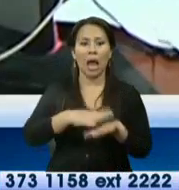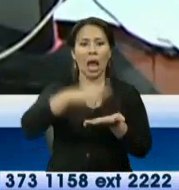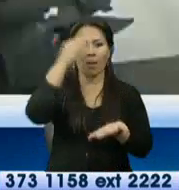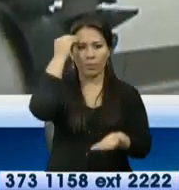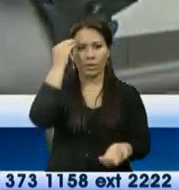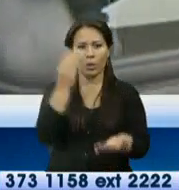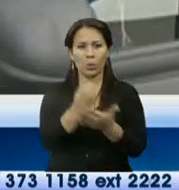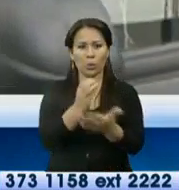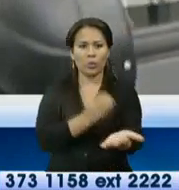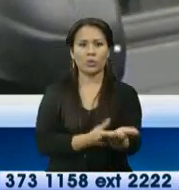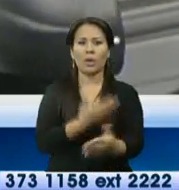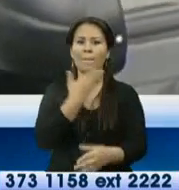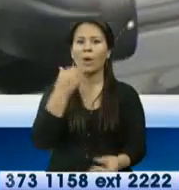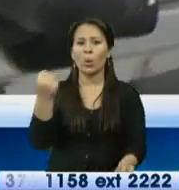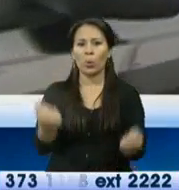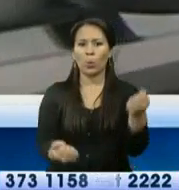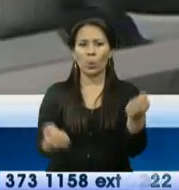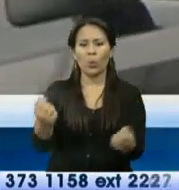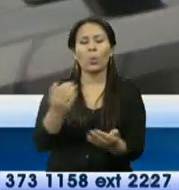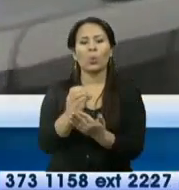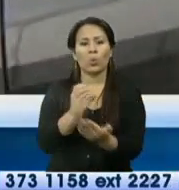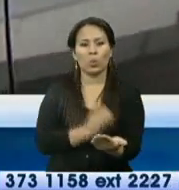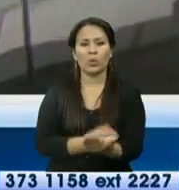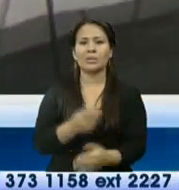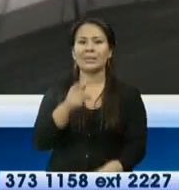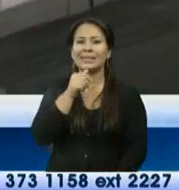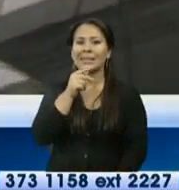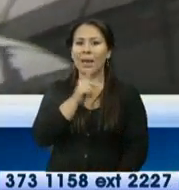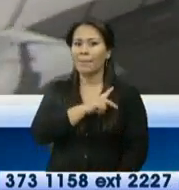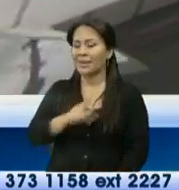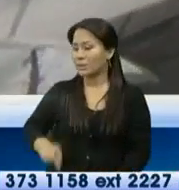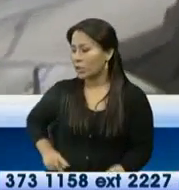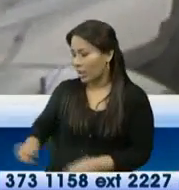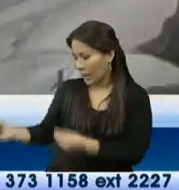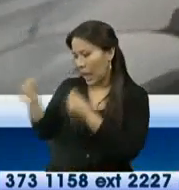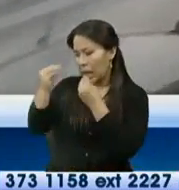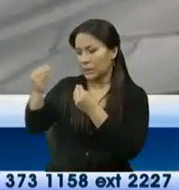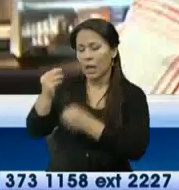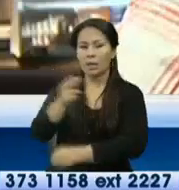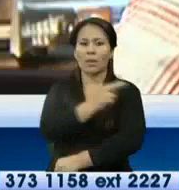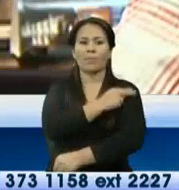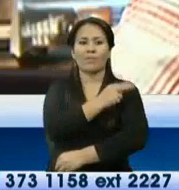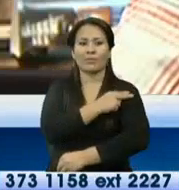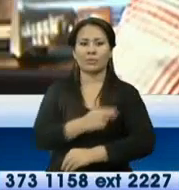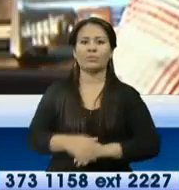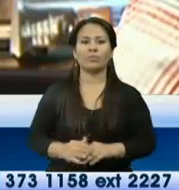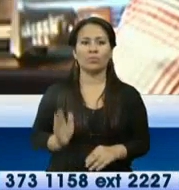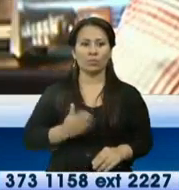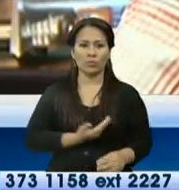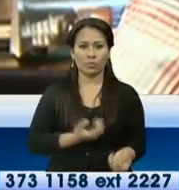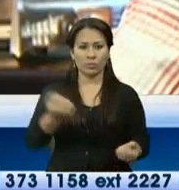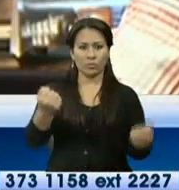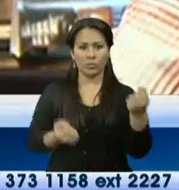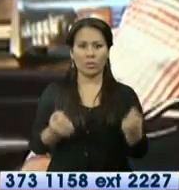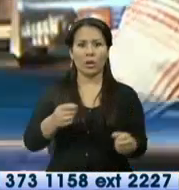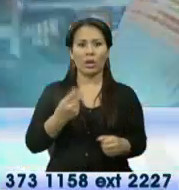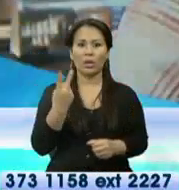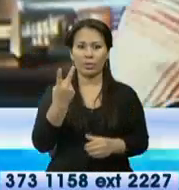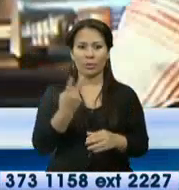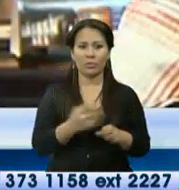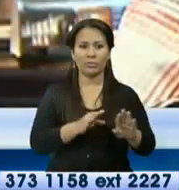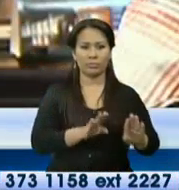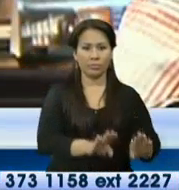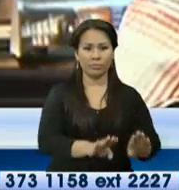conducir optan por los cursos, ya que prefieren a personas capacitadas como maestros. Nuestros vehículos tienen doble pedales